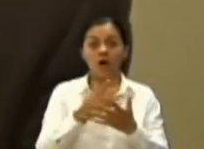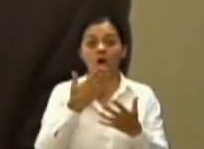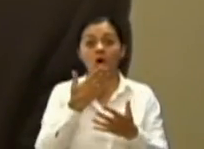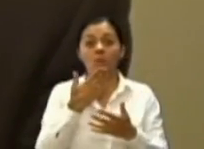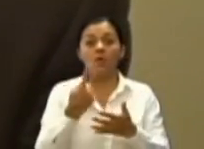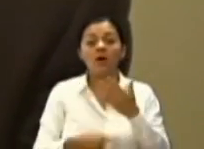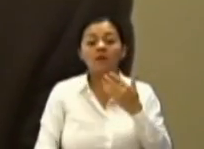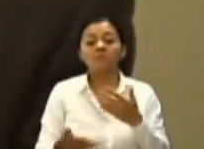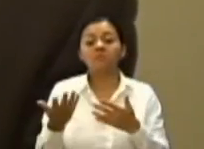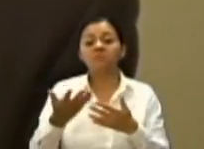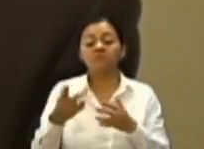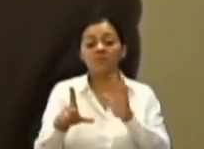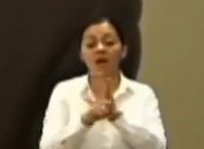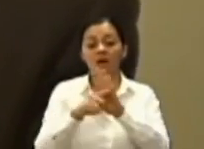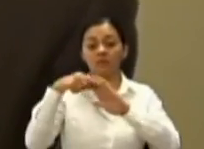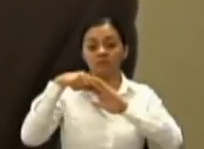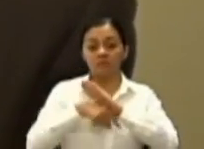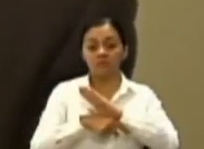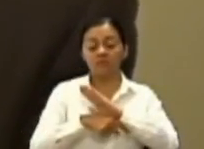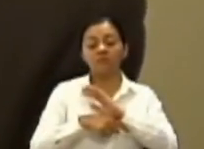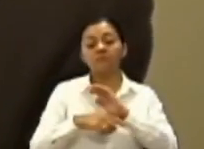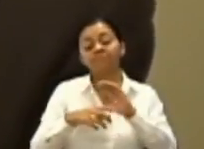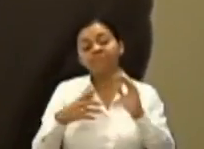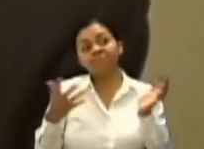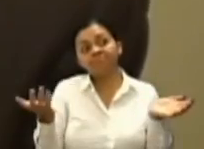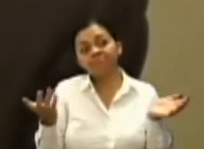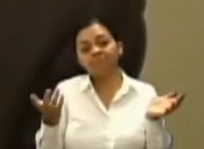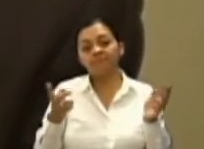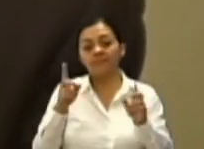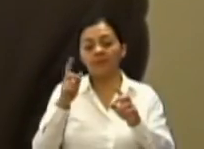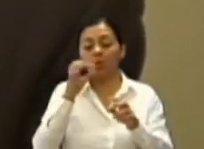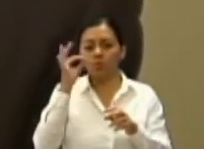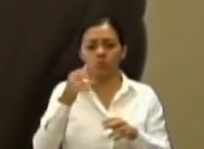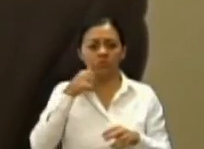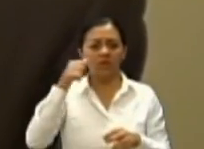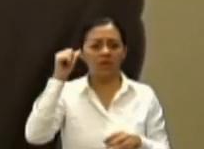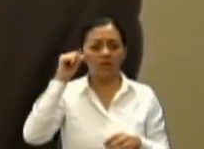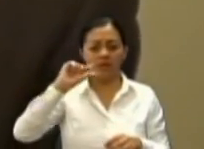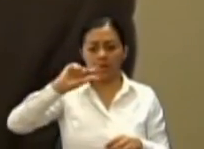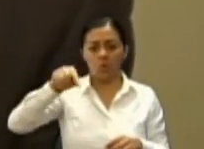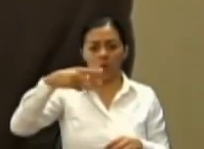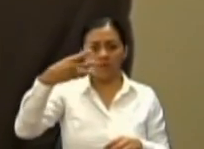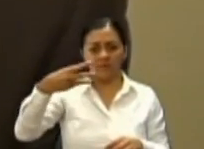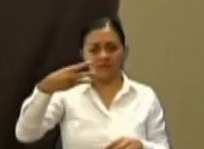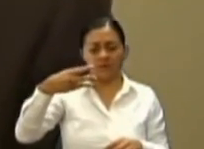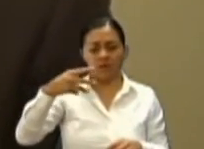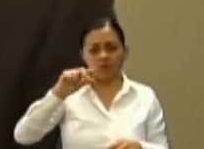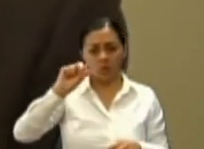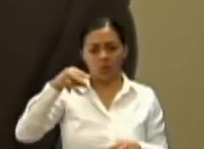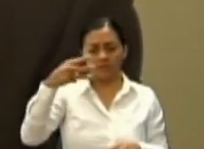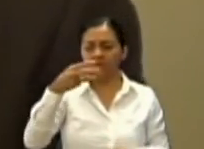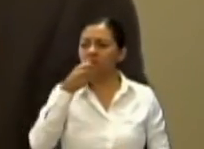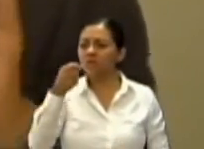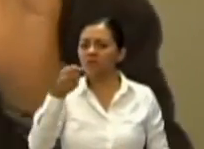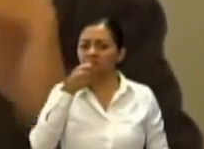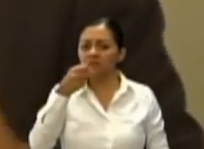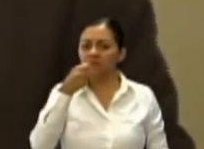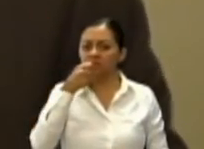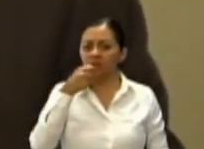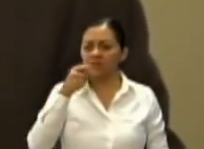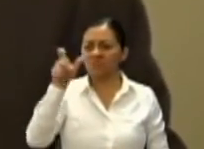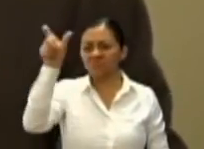contenido de las leyes porque se dieron tantas barbaridades del día ayer en ecuavisa se le dio un supuesto analista económico santiago